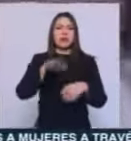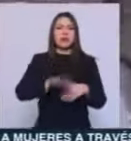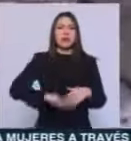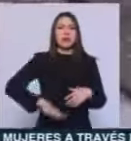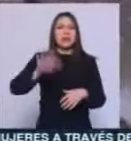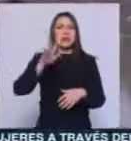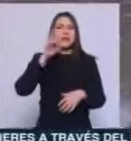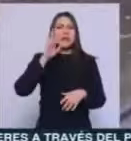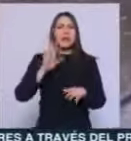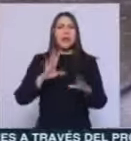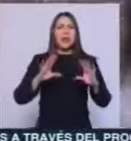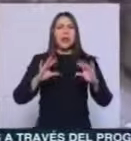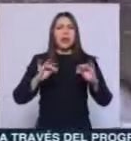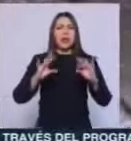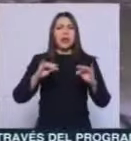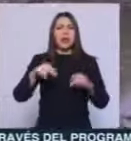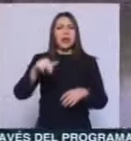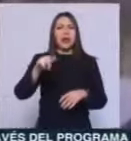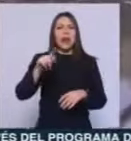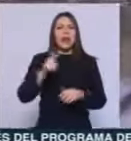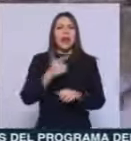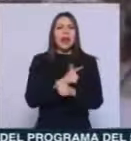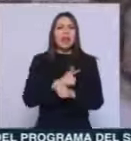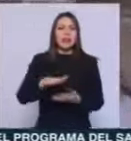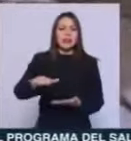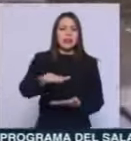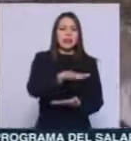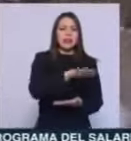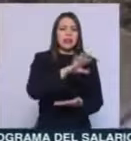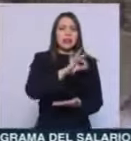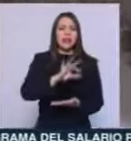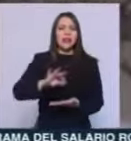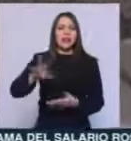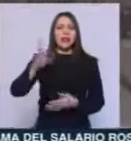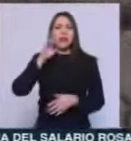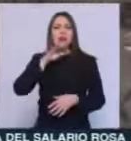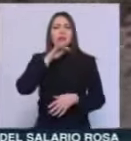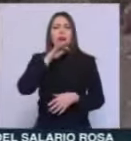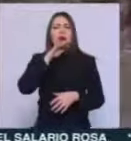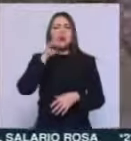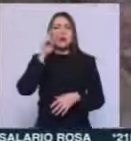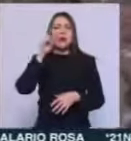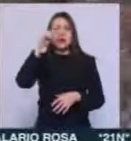de nata gris en donde flotan desechos. Mariana Sánchez, 21 Noticias.